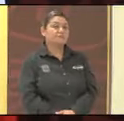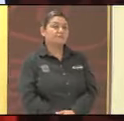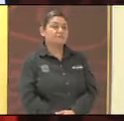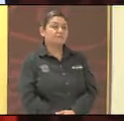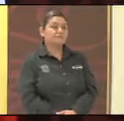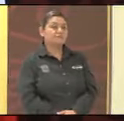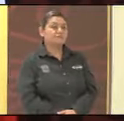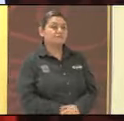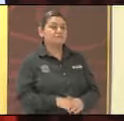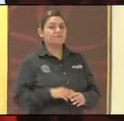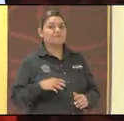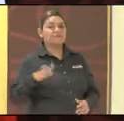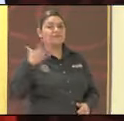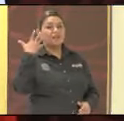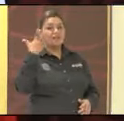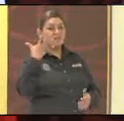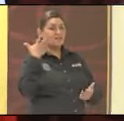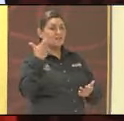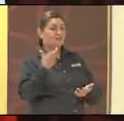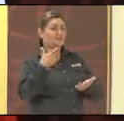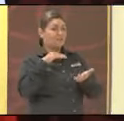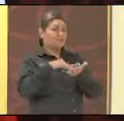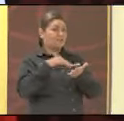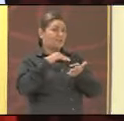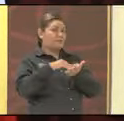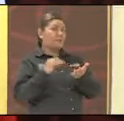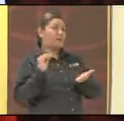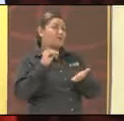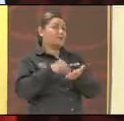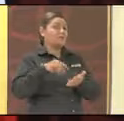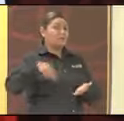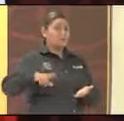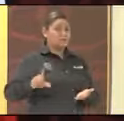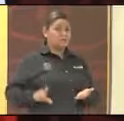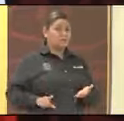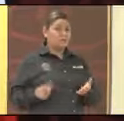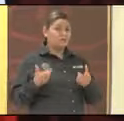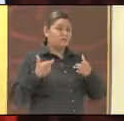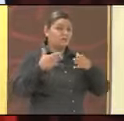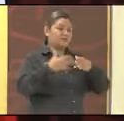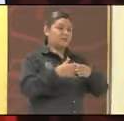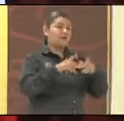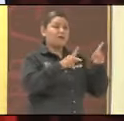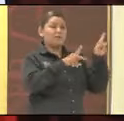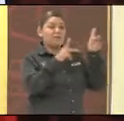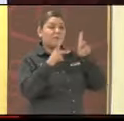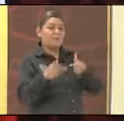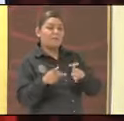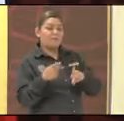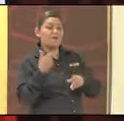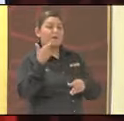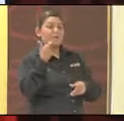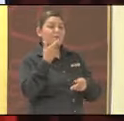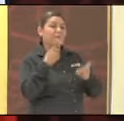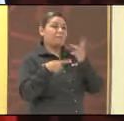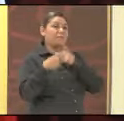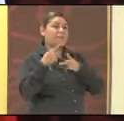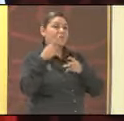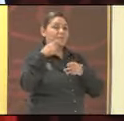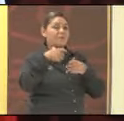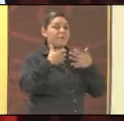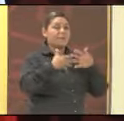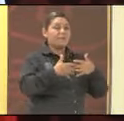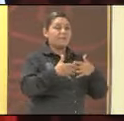por unanimidad, 5 millones aportación del municipio, 5 millones al programa de microcréditos. Con